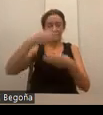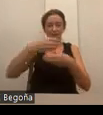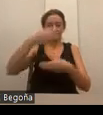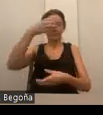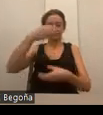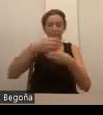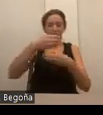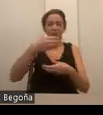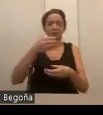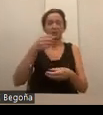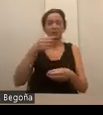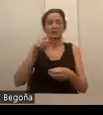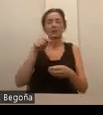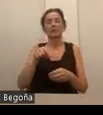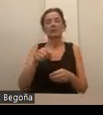melocotón,